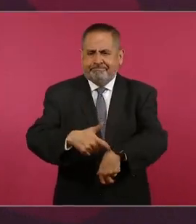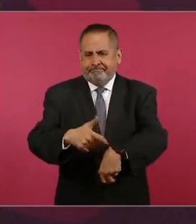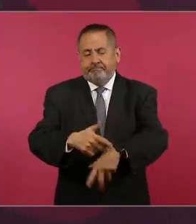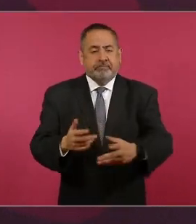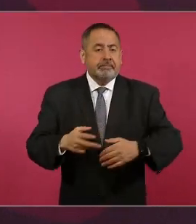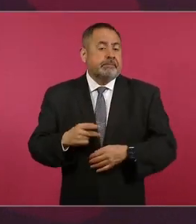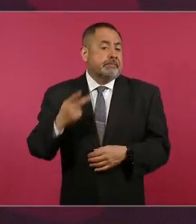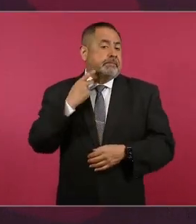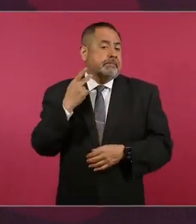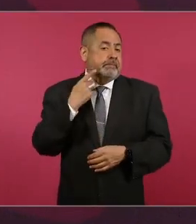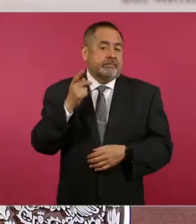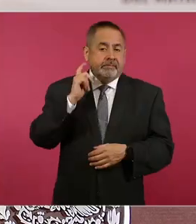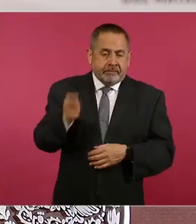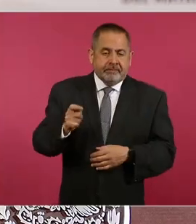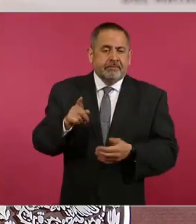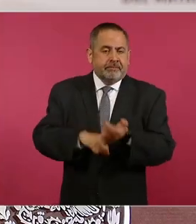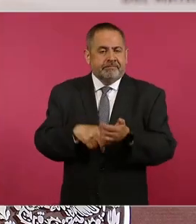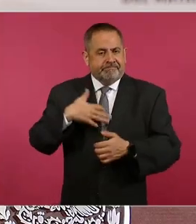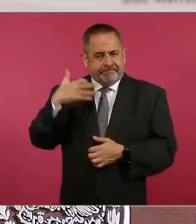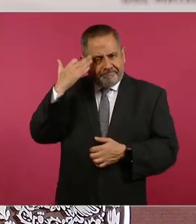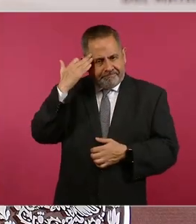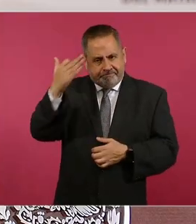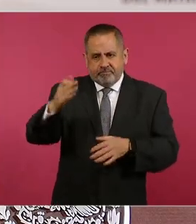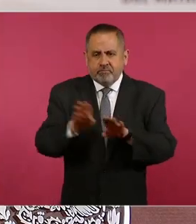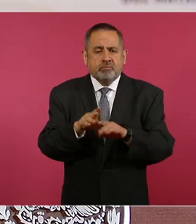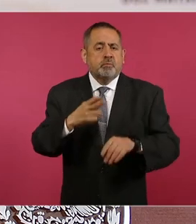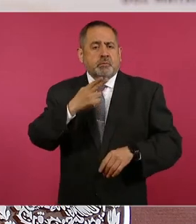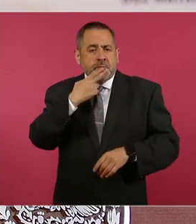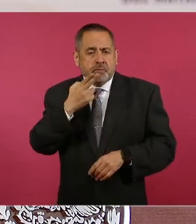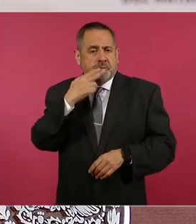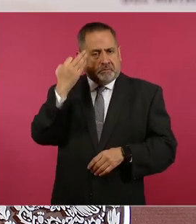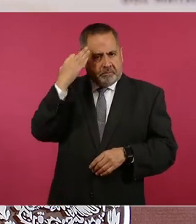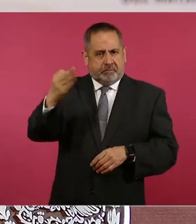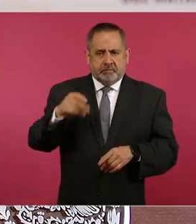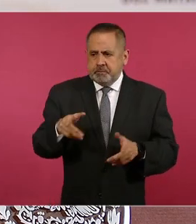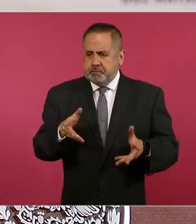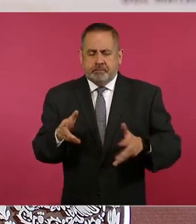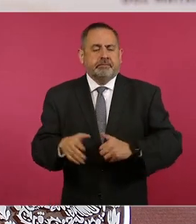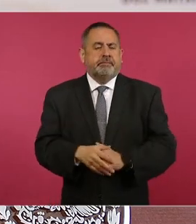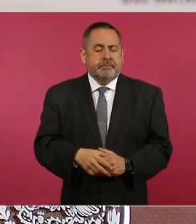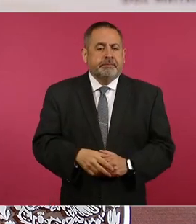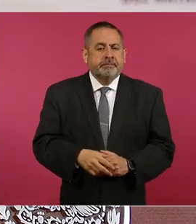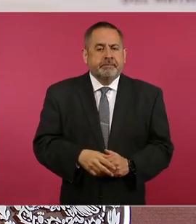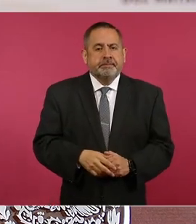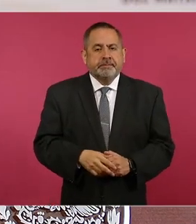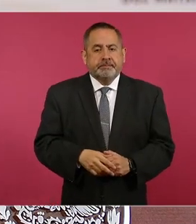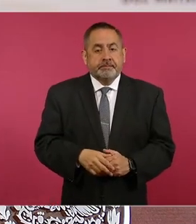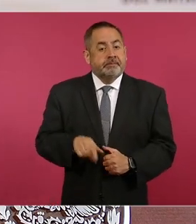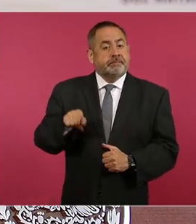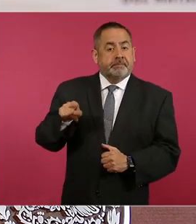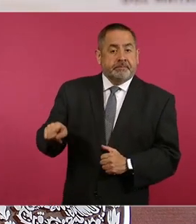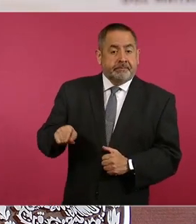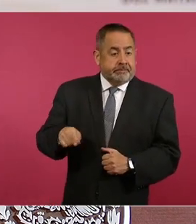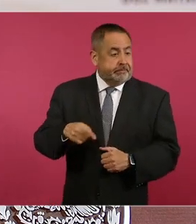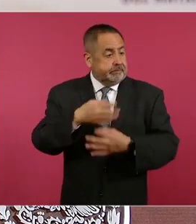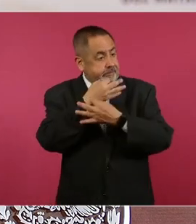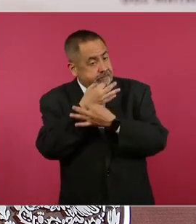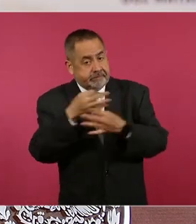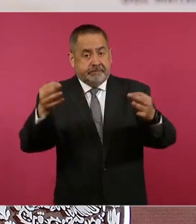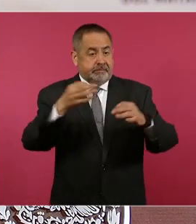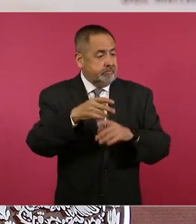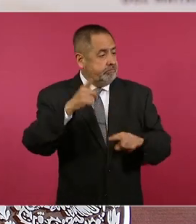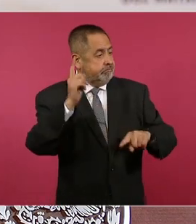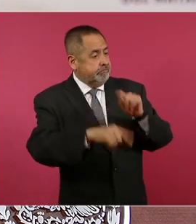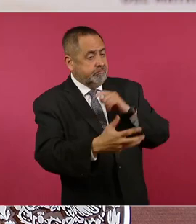otras cosas, es tiempo, manejo de tiempos. Unos días antes de anunciar la expropiación petrolera,